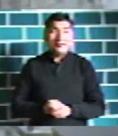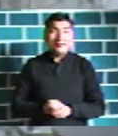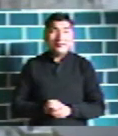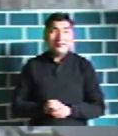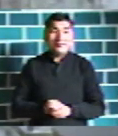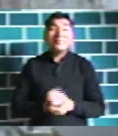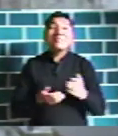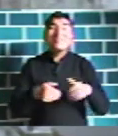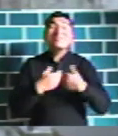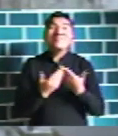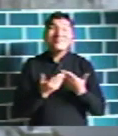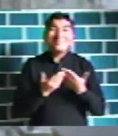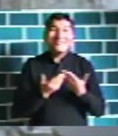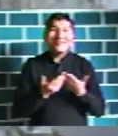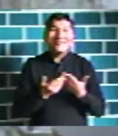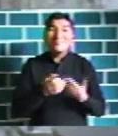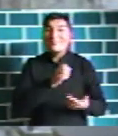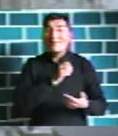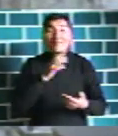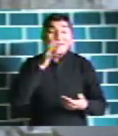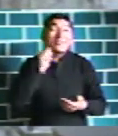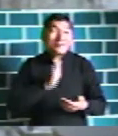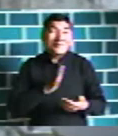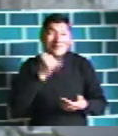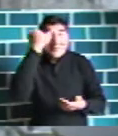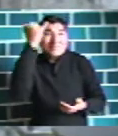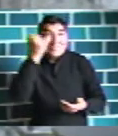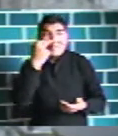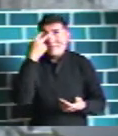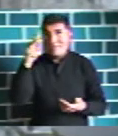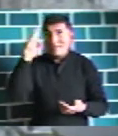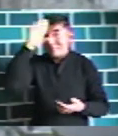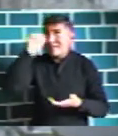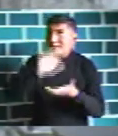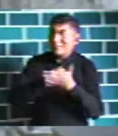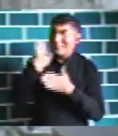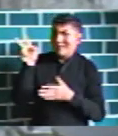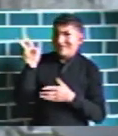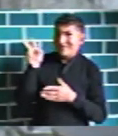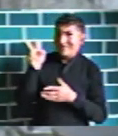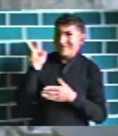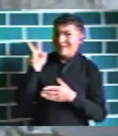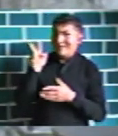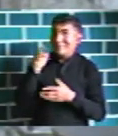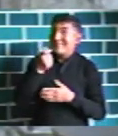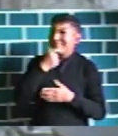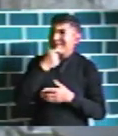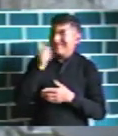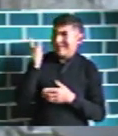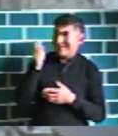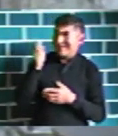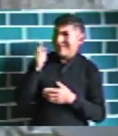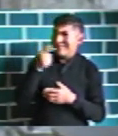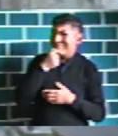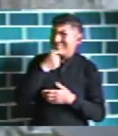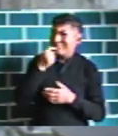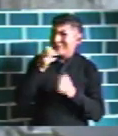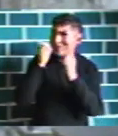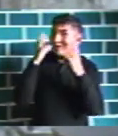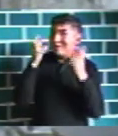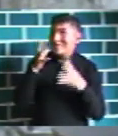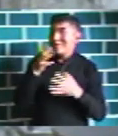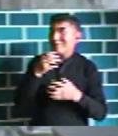qué tal queridos hermanos señoras imagínense verle a su marido sonreír y reír tanto que